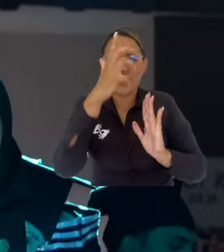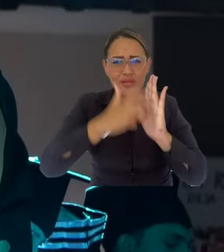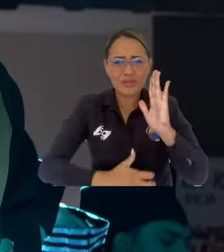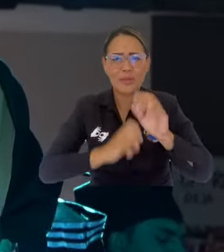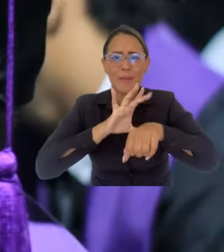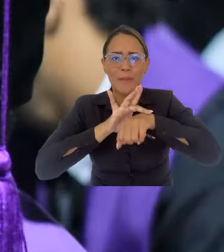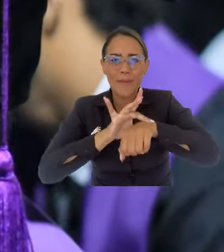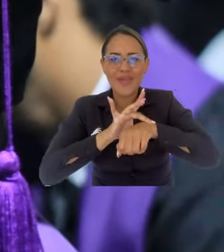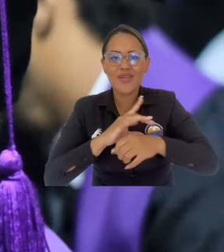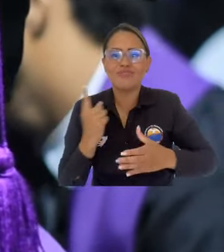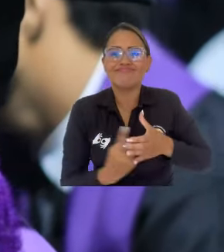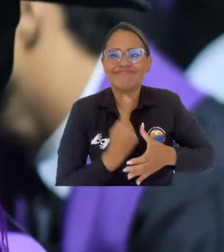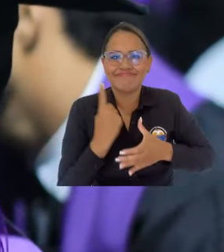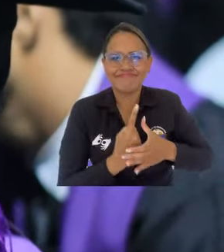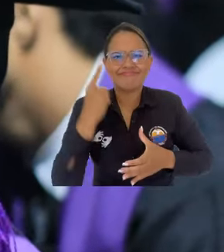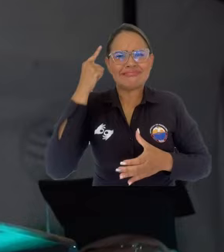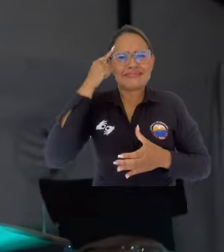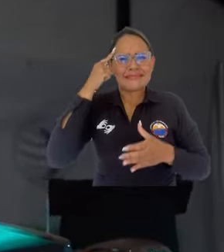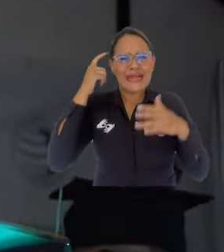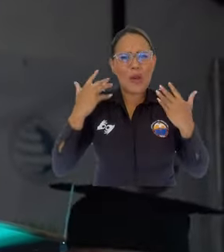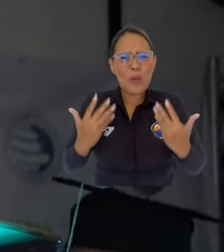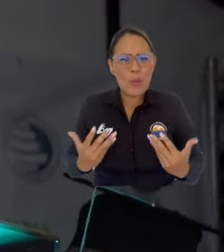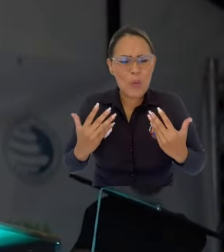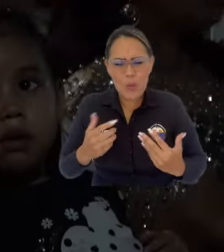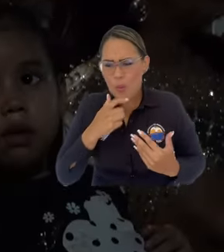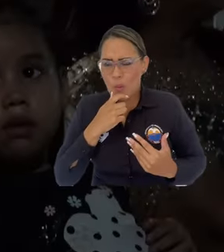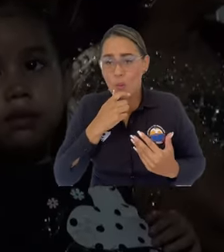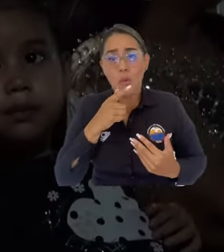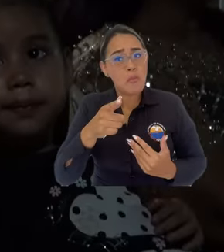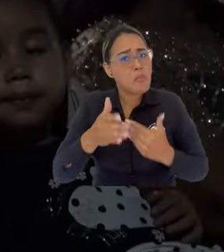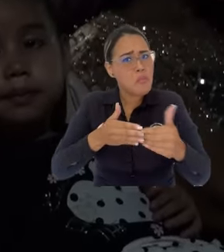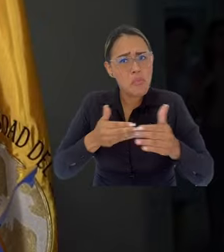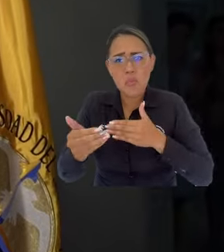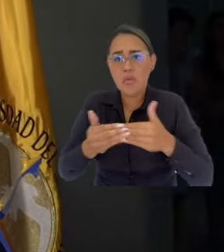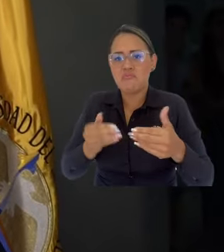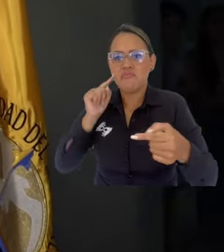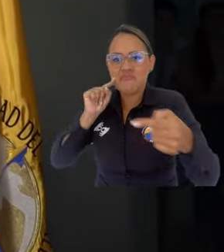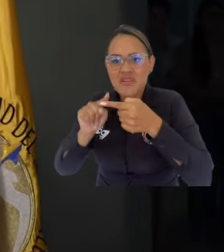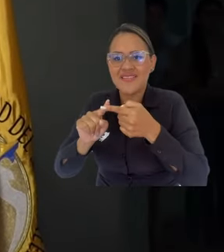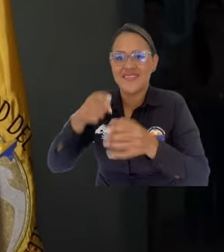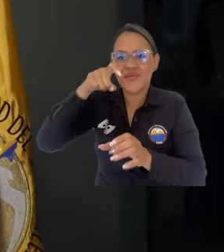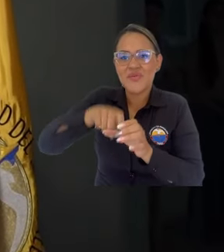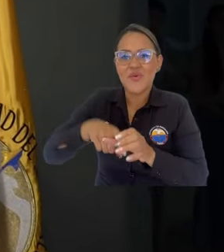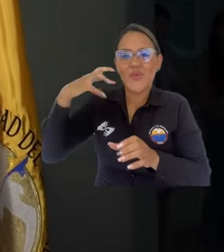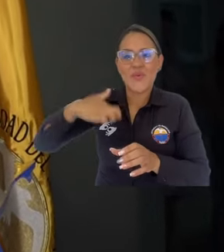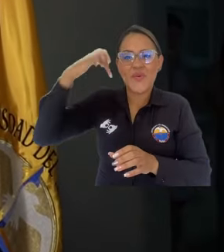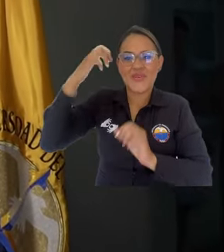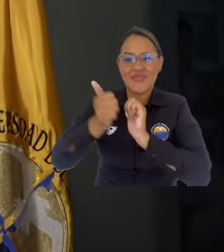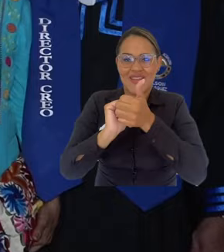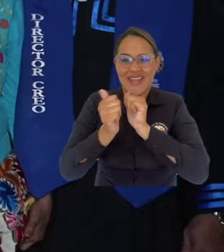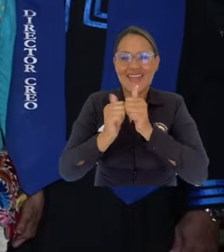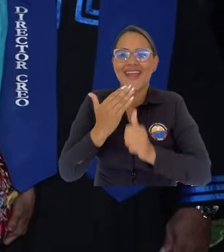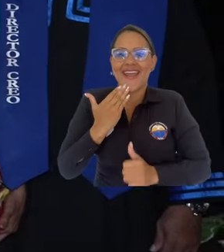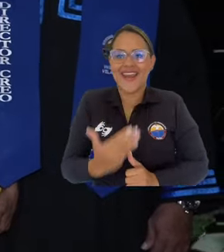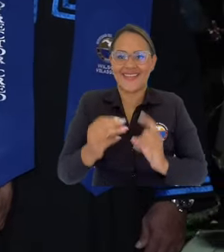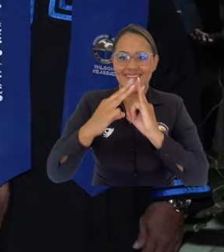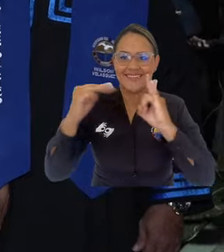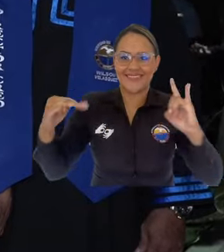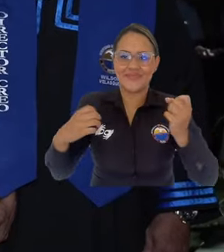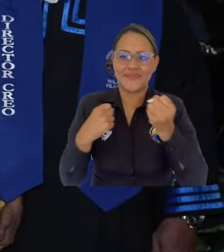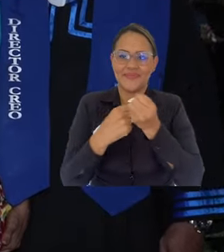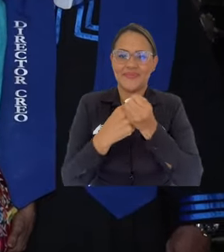sería fácil. Practicó natación y su pasión por otras disciplinas lo llevaron a iniciar su formación académica como profesional en